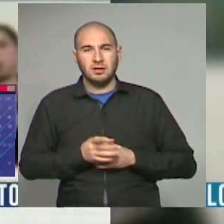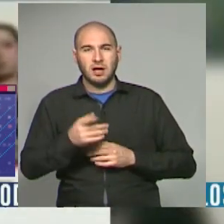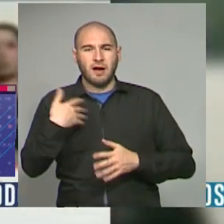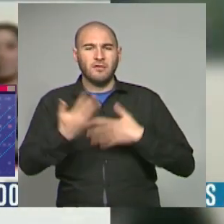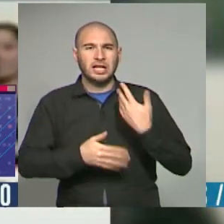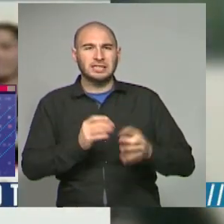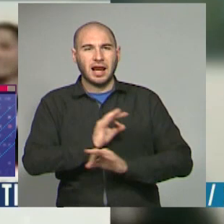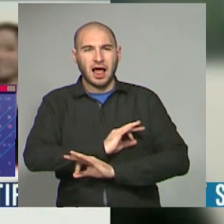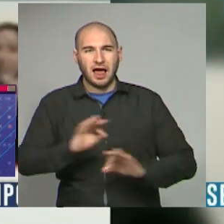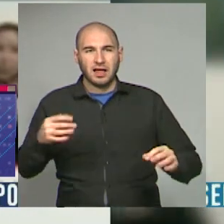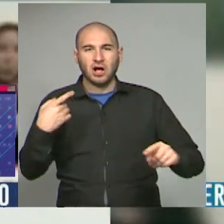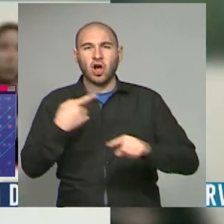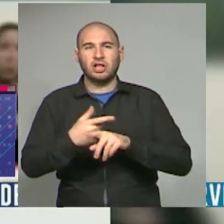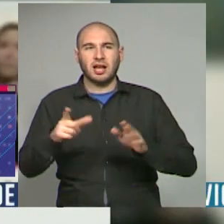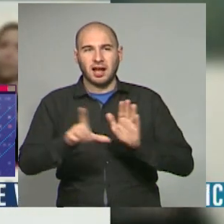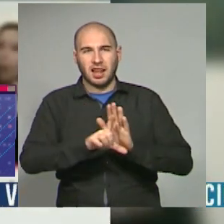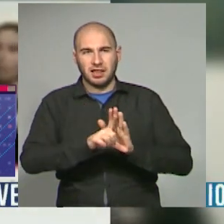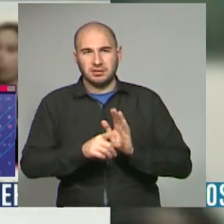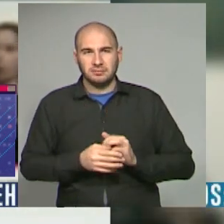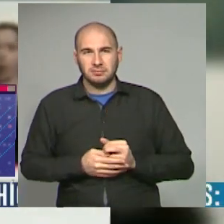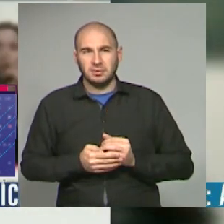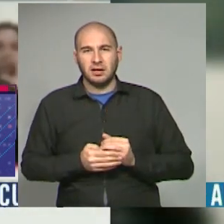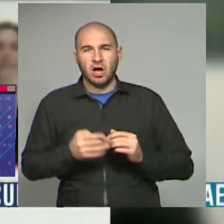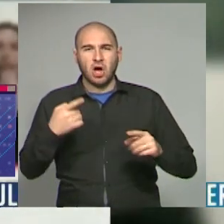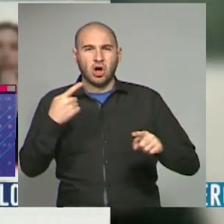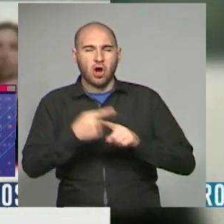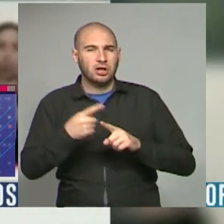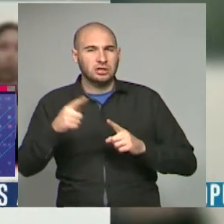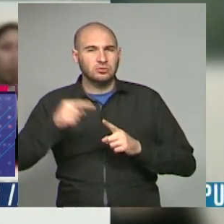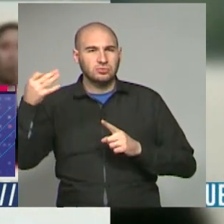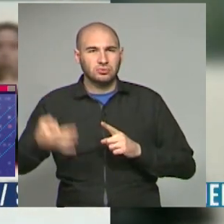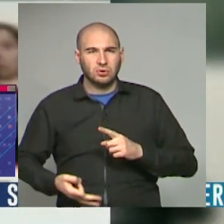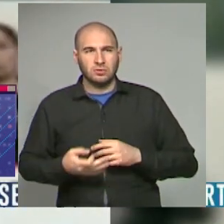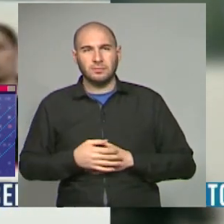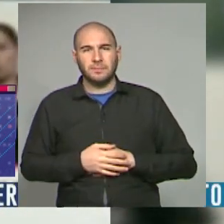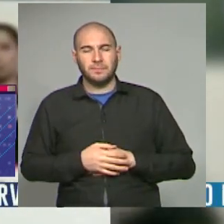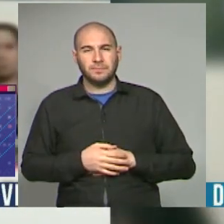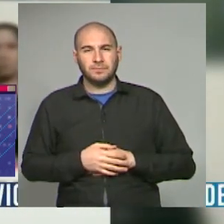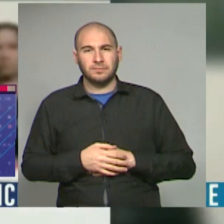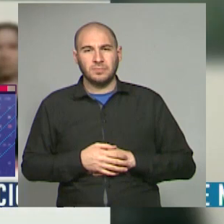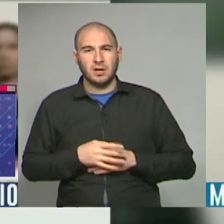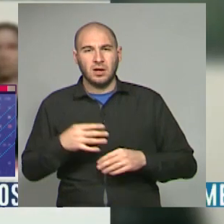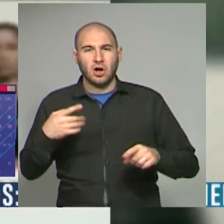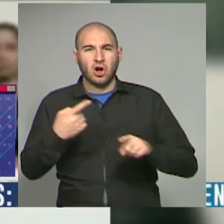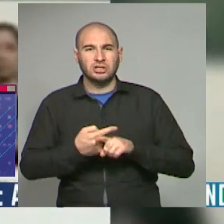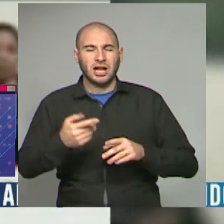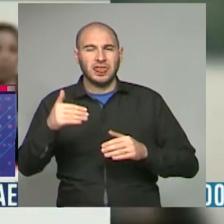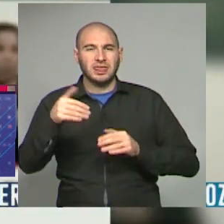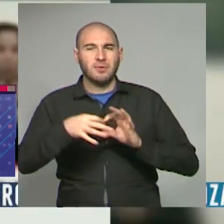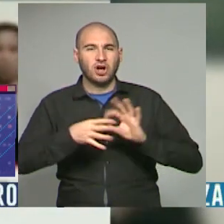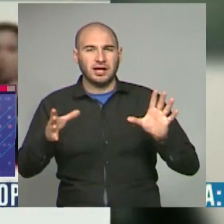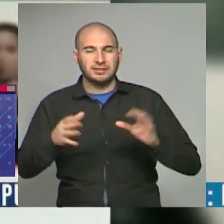agresión contra la ley, contra la institucionalidad, contra la